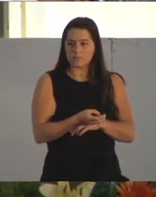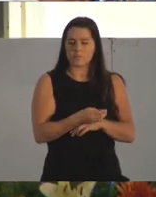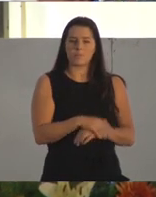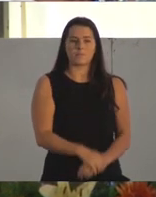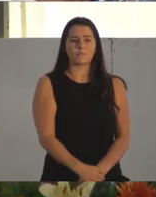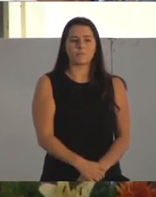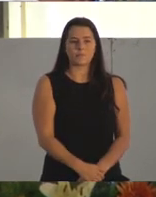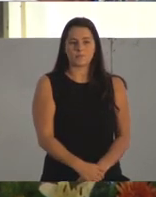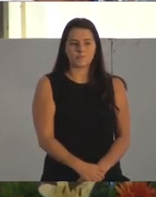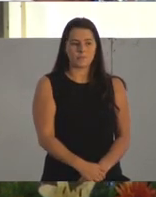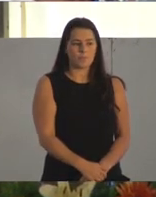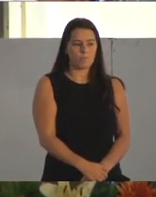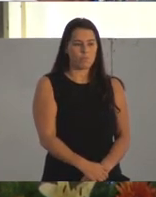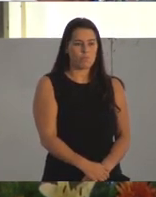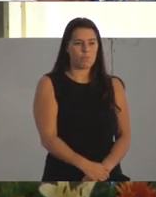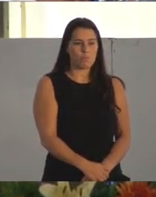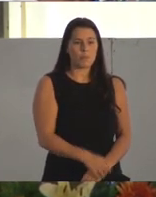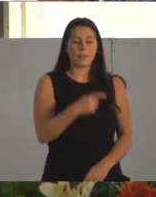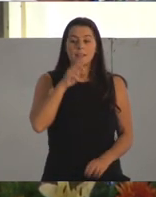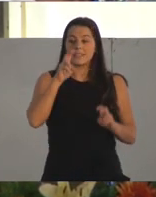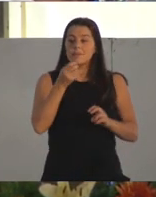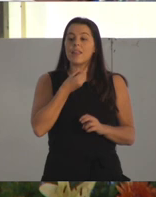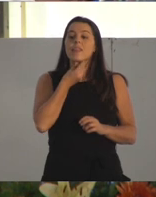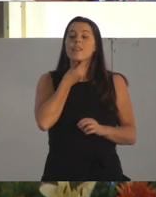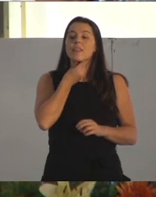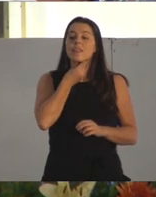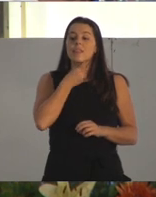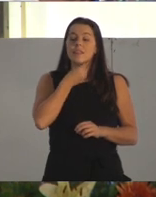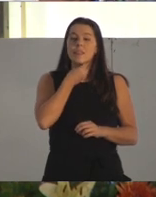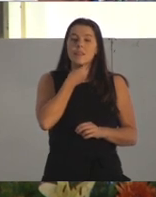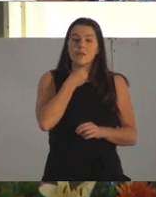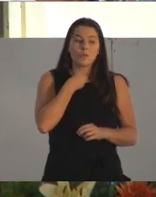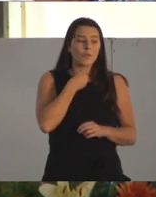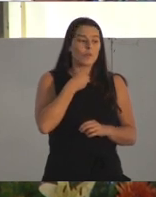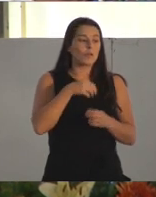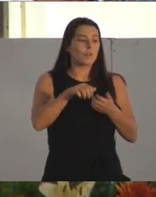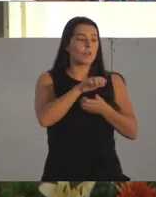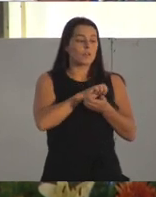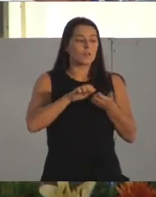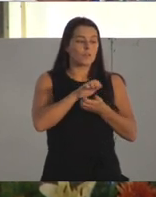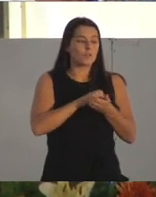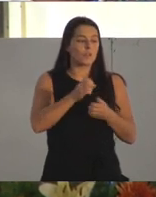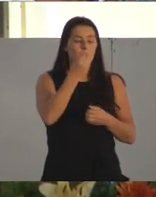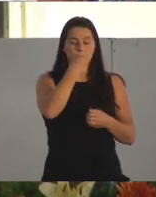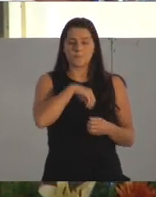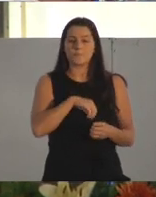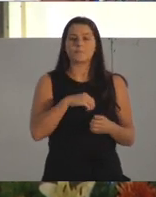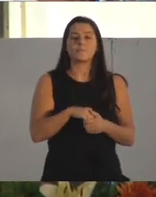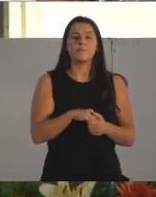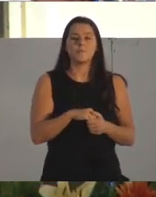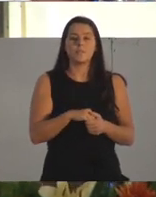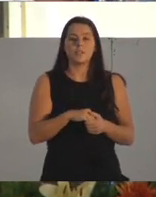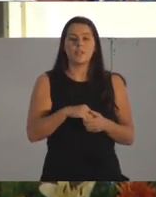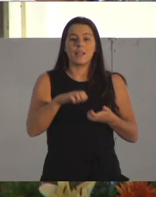incidir. La deglución es quizá una de las partes más importantes en todo este proceso de alimentación. La